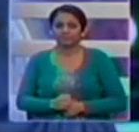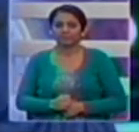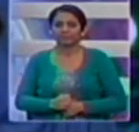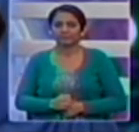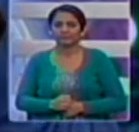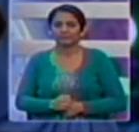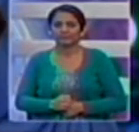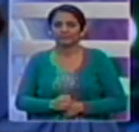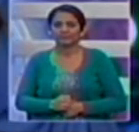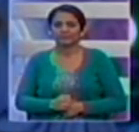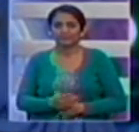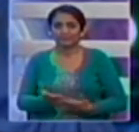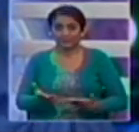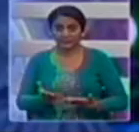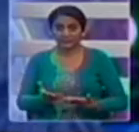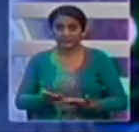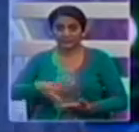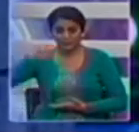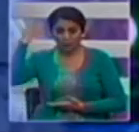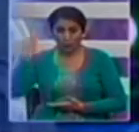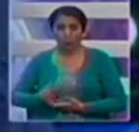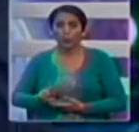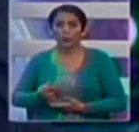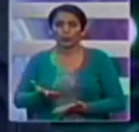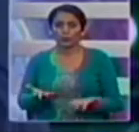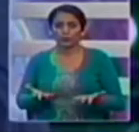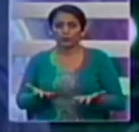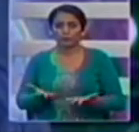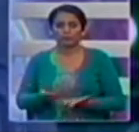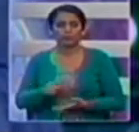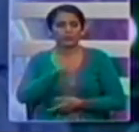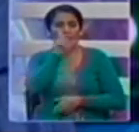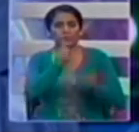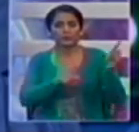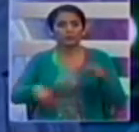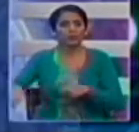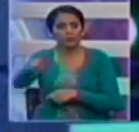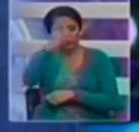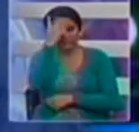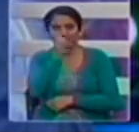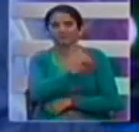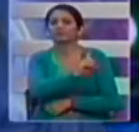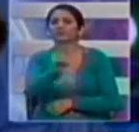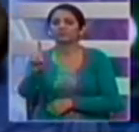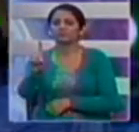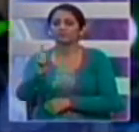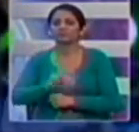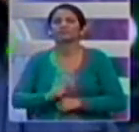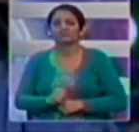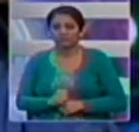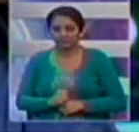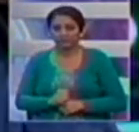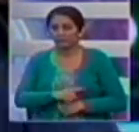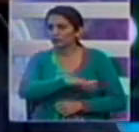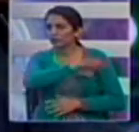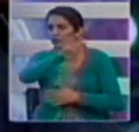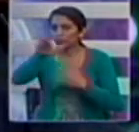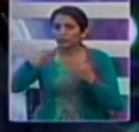Que no les quede ninguna duda de que es el pueblo el que manda. Lo vamos a hacer